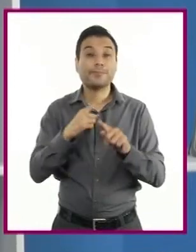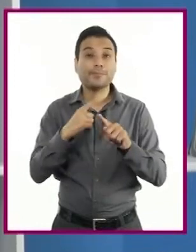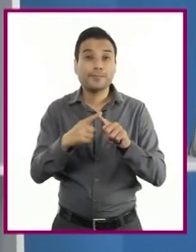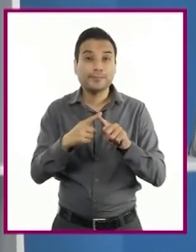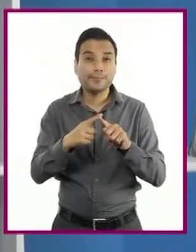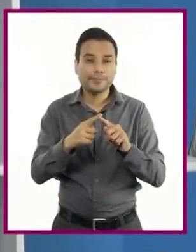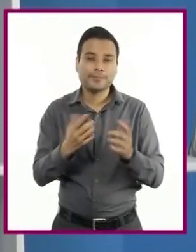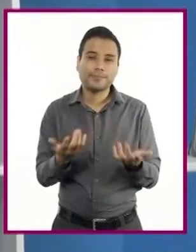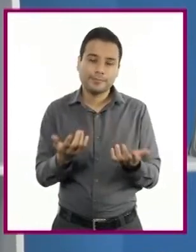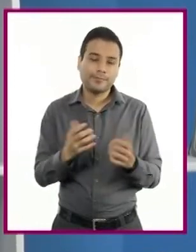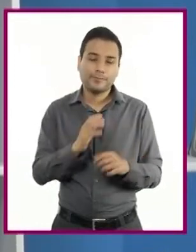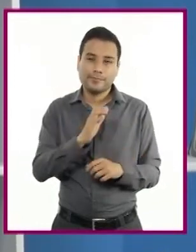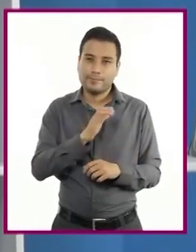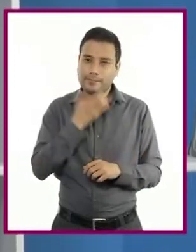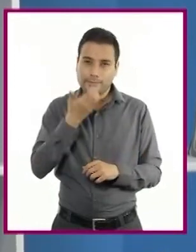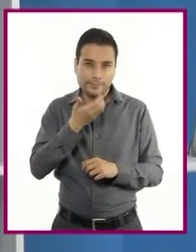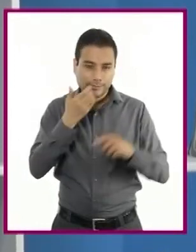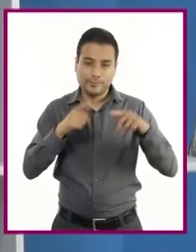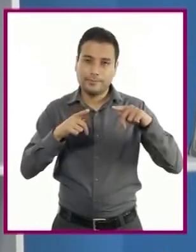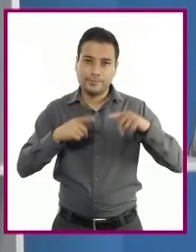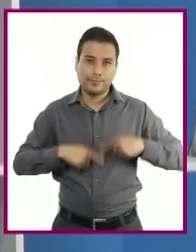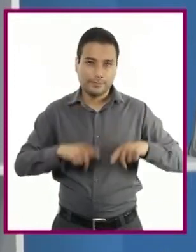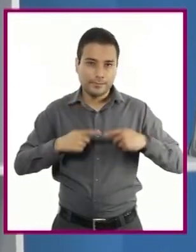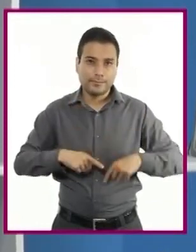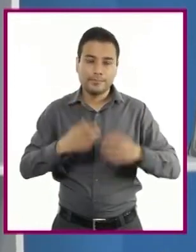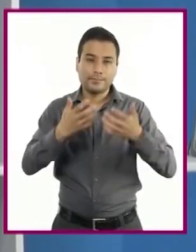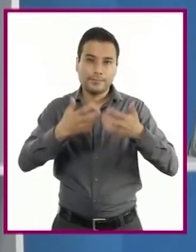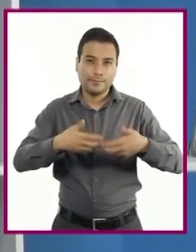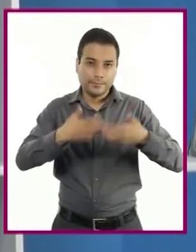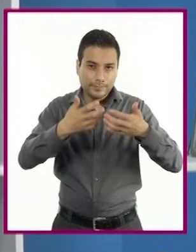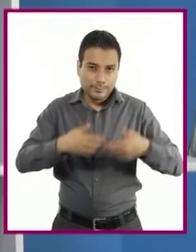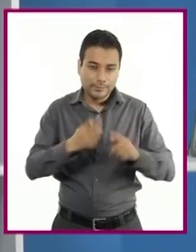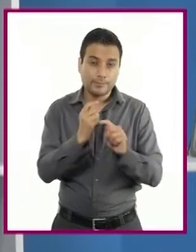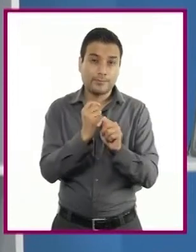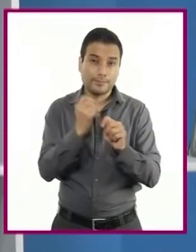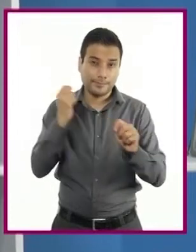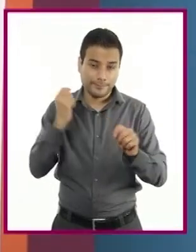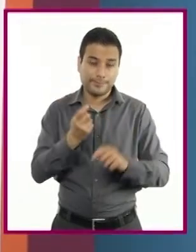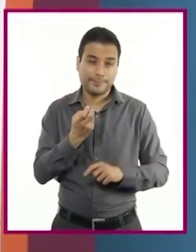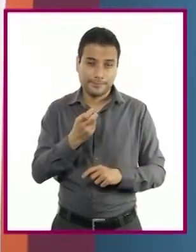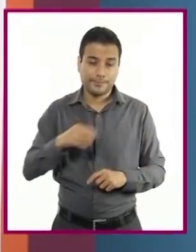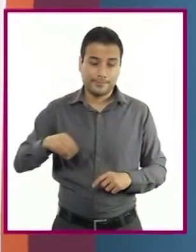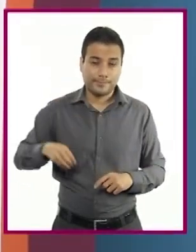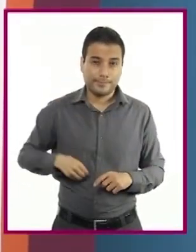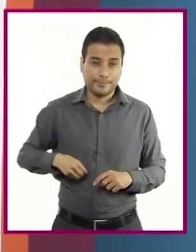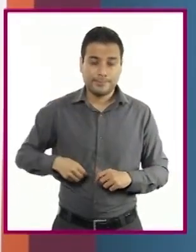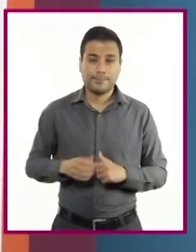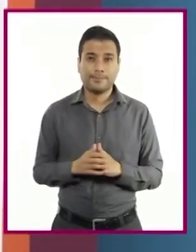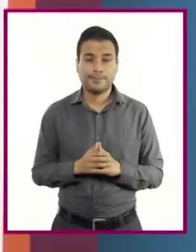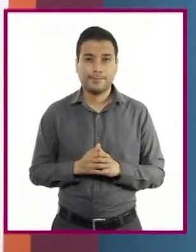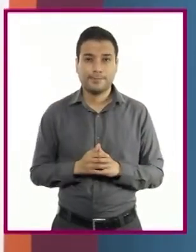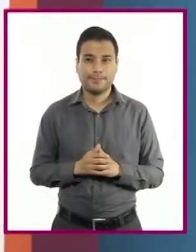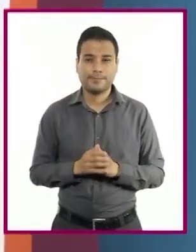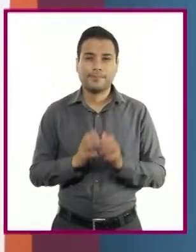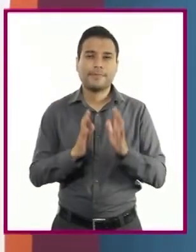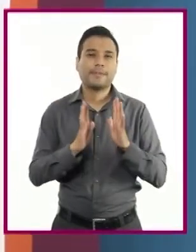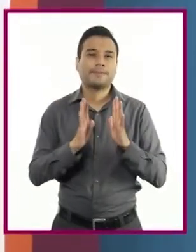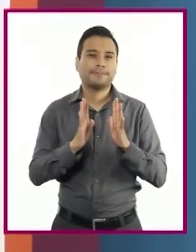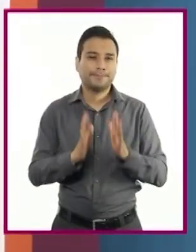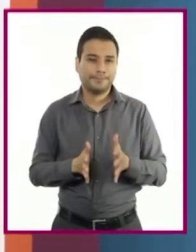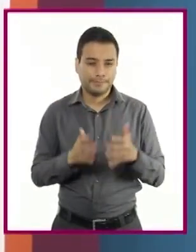de producción y sistemas de transporte en el que vivimos en la actualidad. Ya veo,